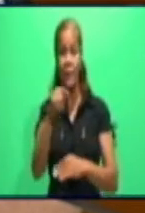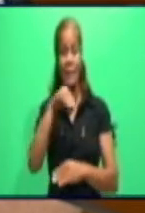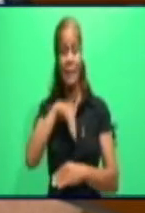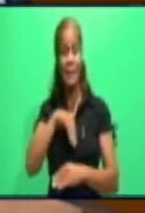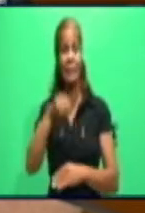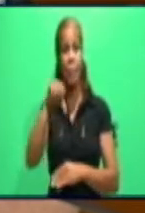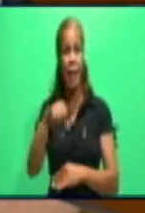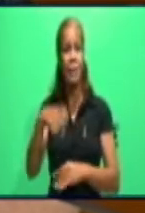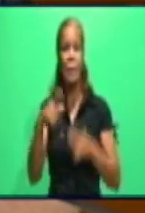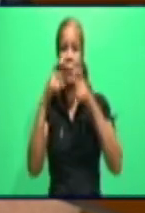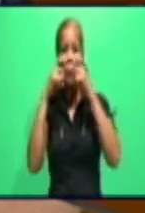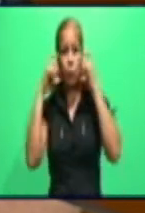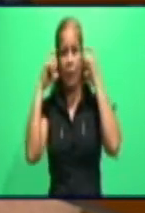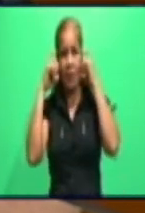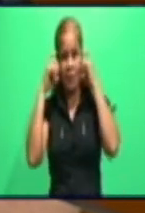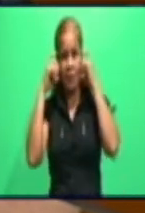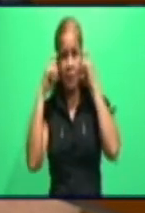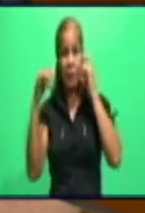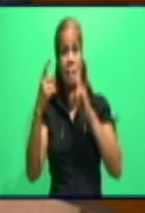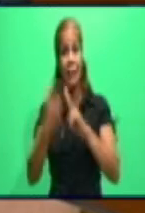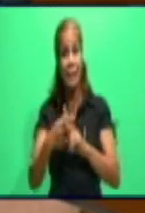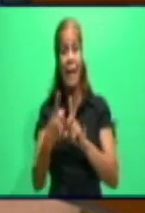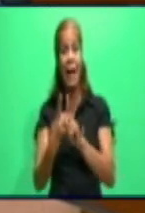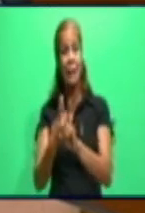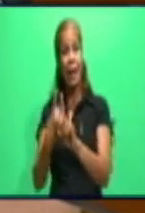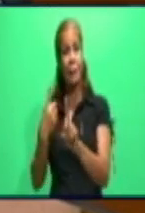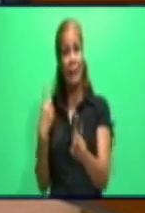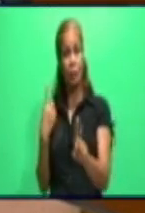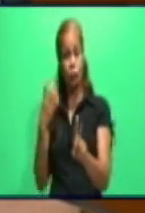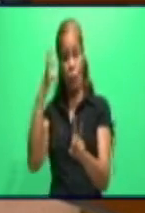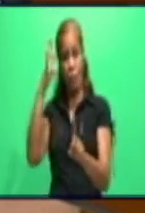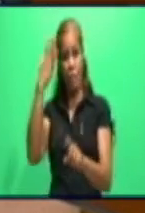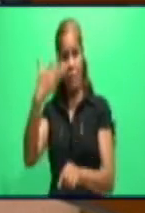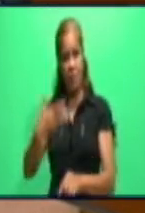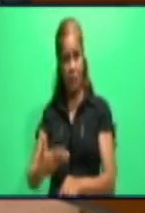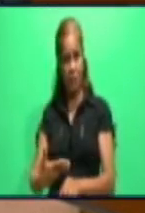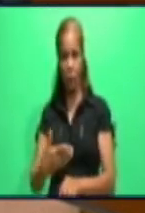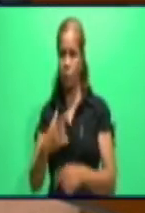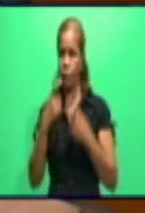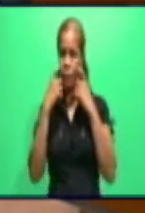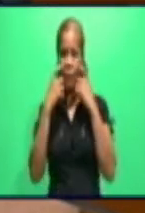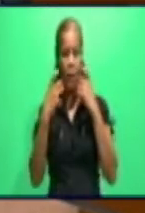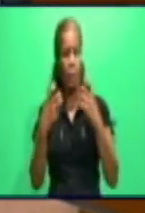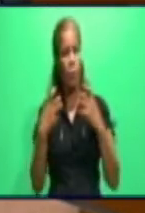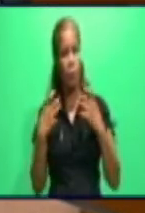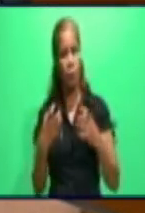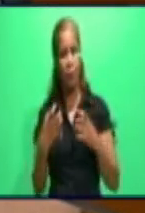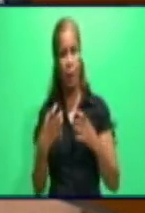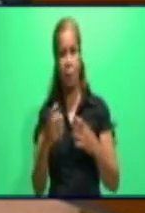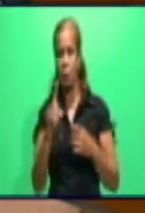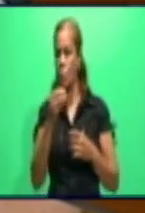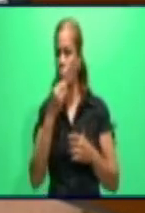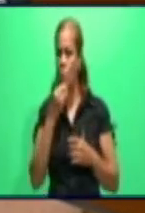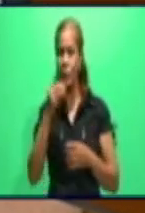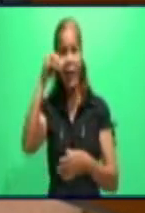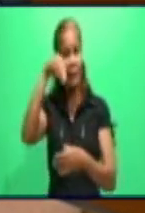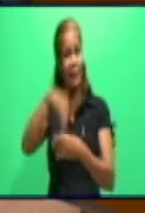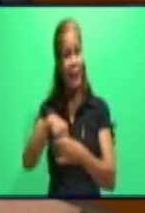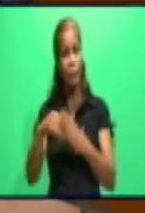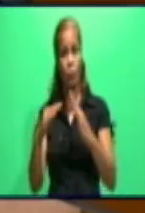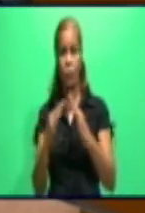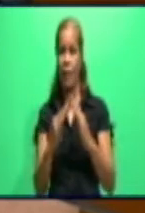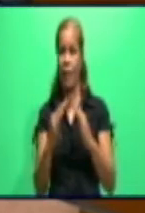importantísimo importantísimo el distanciamiento físico aún dentro del hogar miren